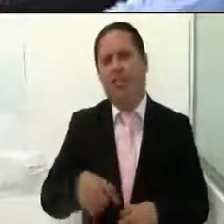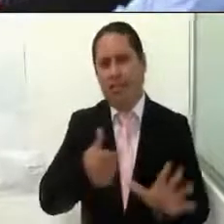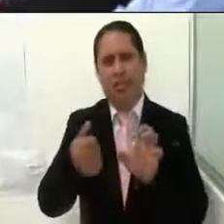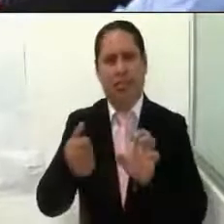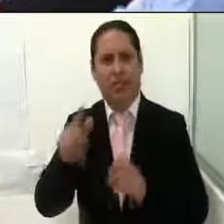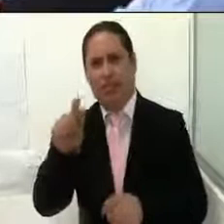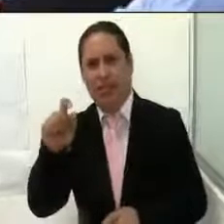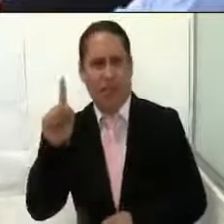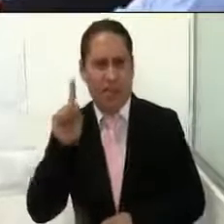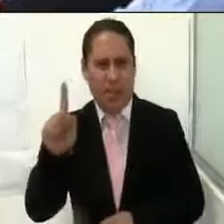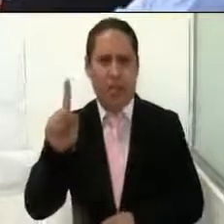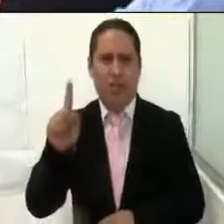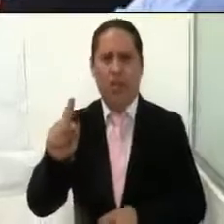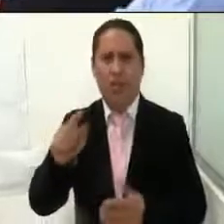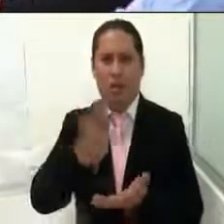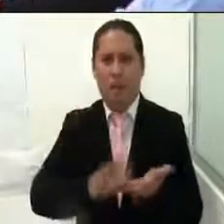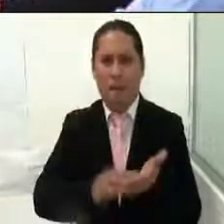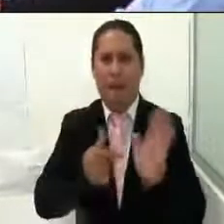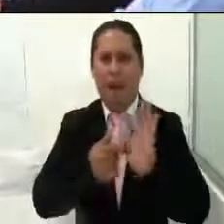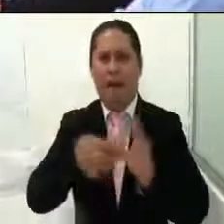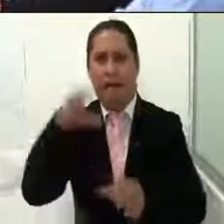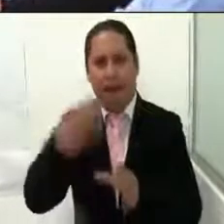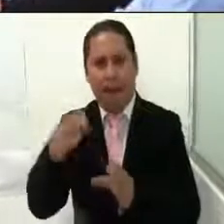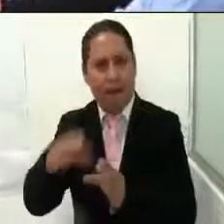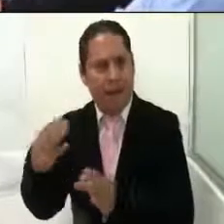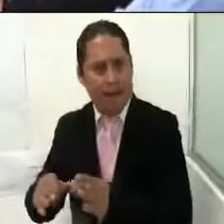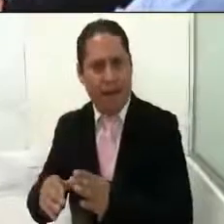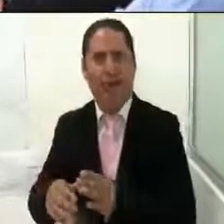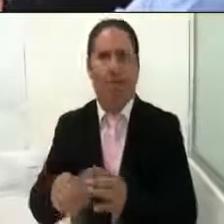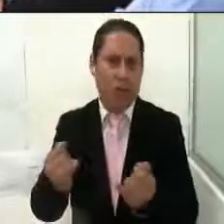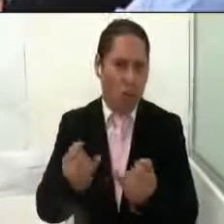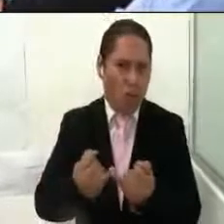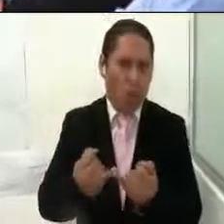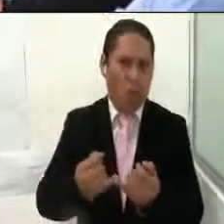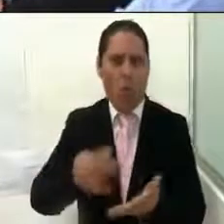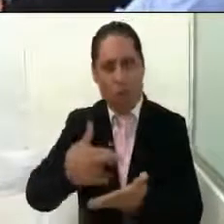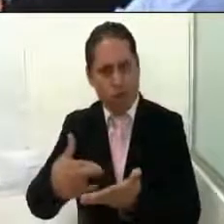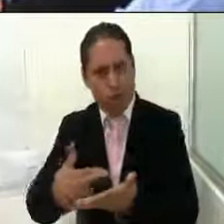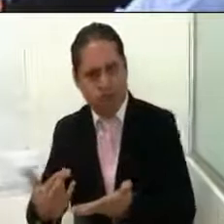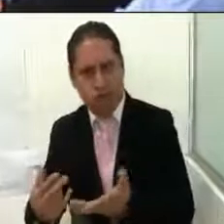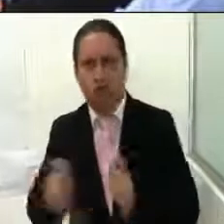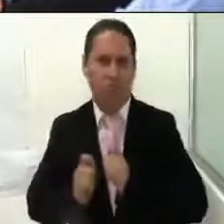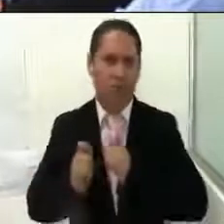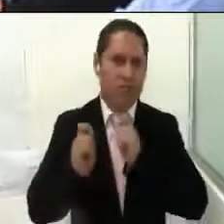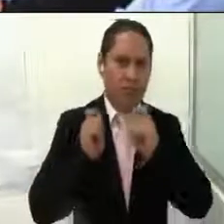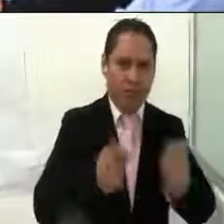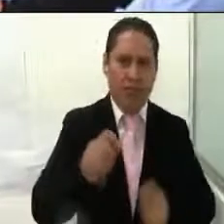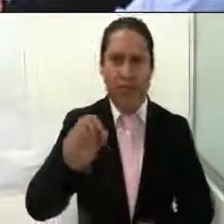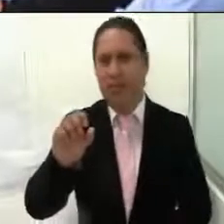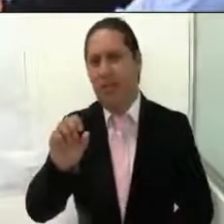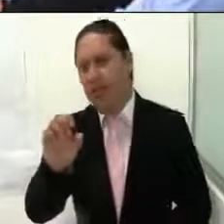públicas que comprenden diversos contratos civiles expedición de 60 y